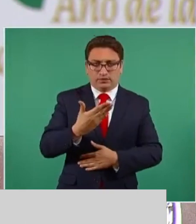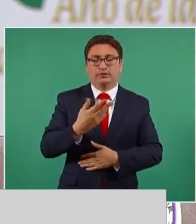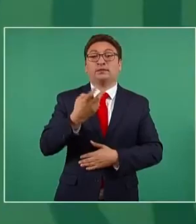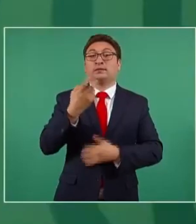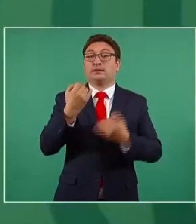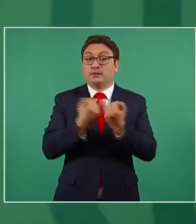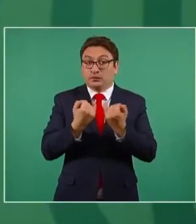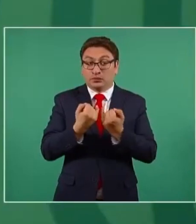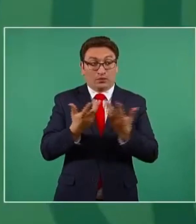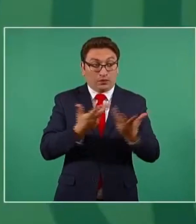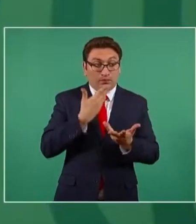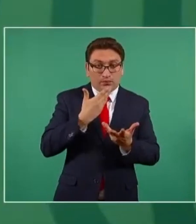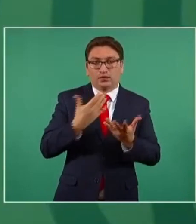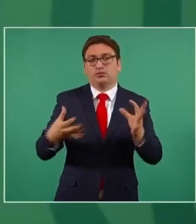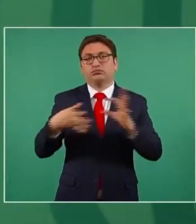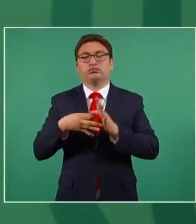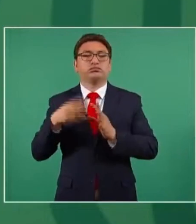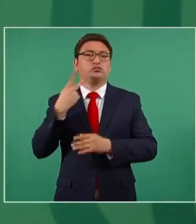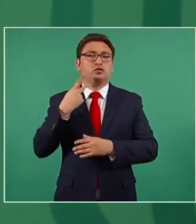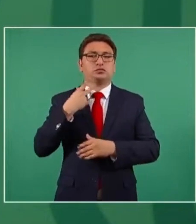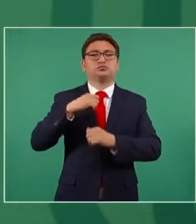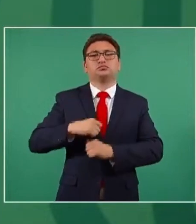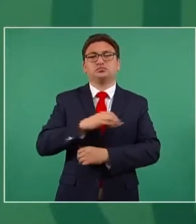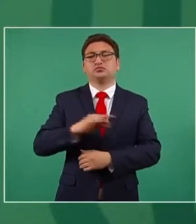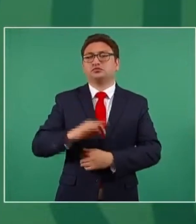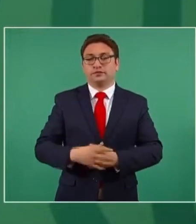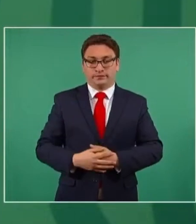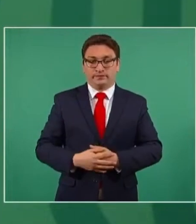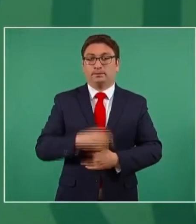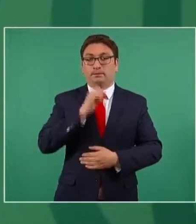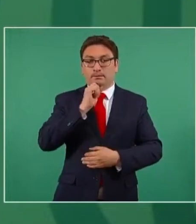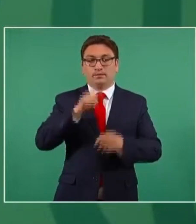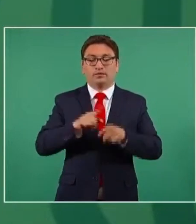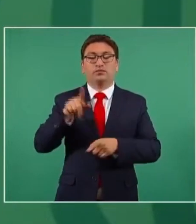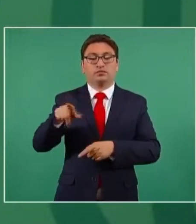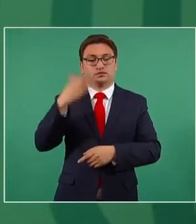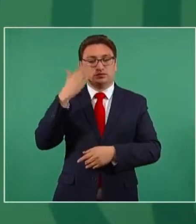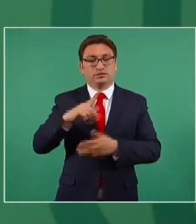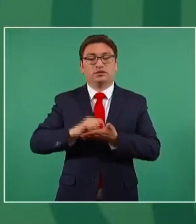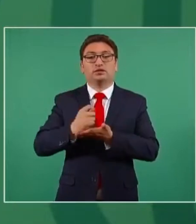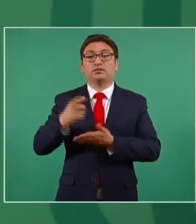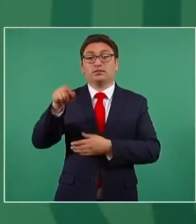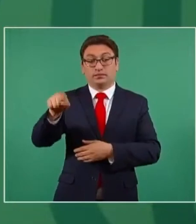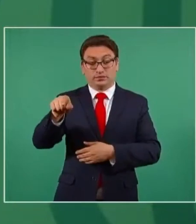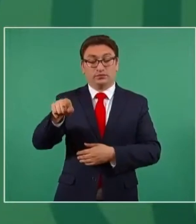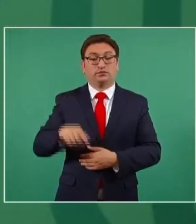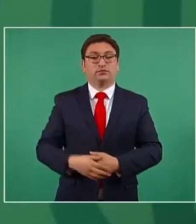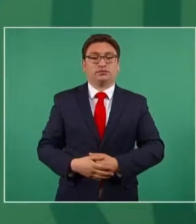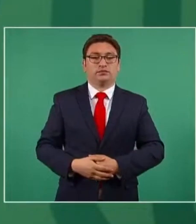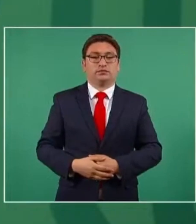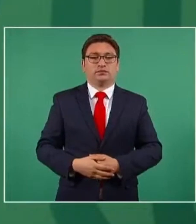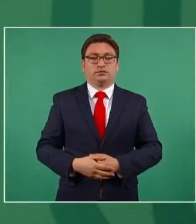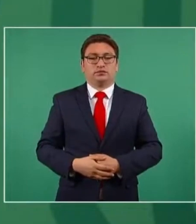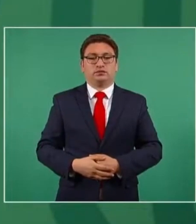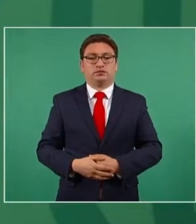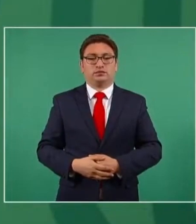fifí. El mandatario exhibió un tuit de hace años de Cuadri, quien tendrá un lugar en la Cámara de Diputados. Dice: si México no tuviera que cargar